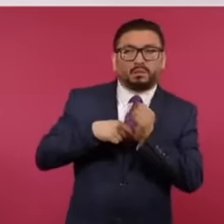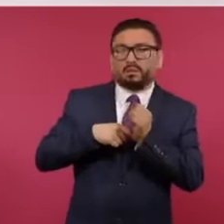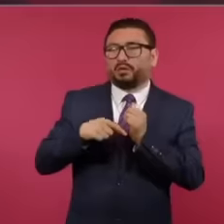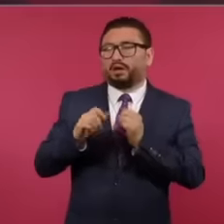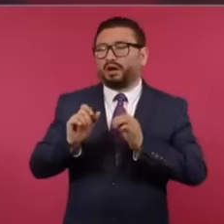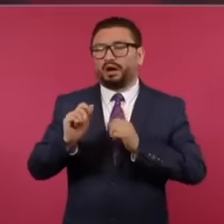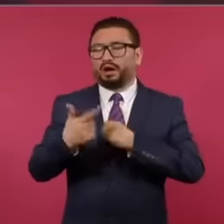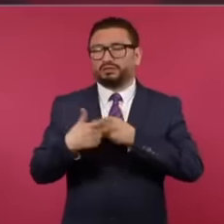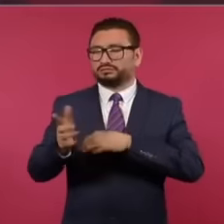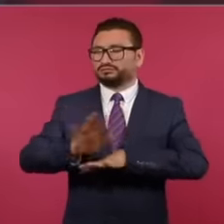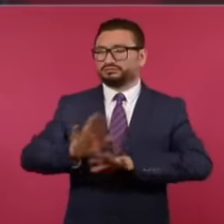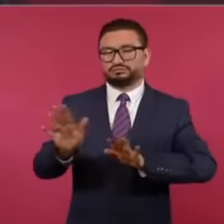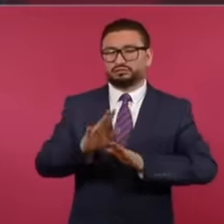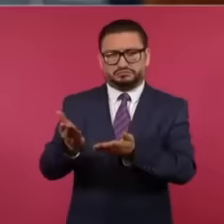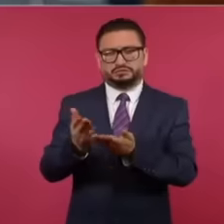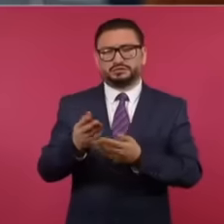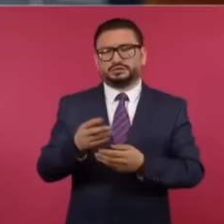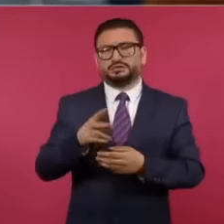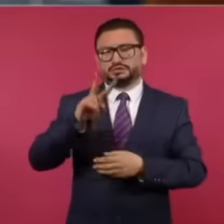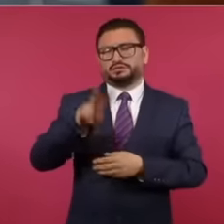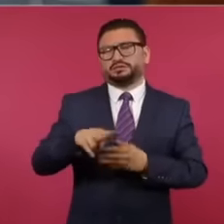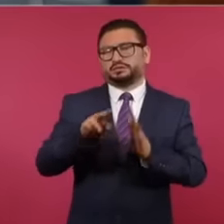O sea, hay 2 delitos